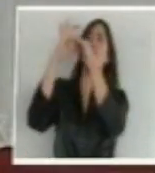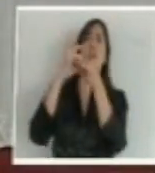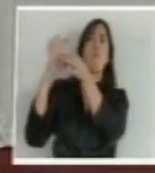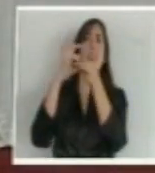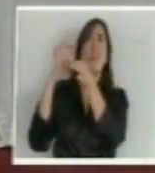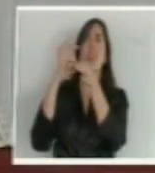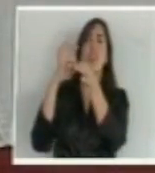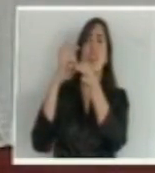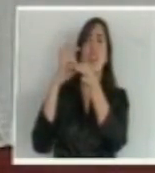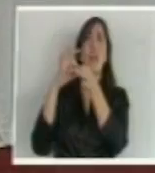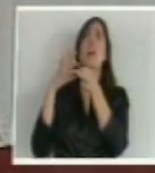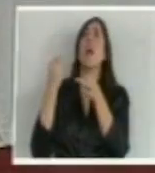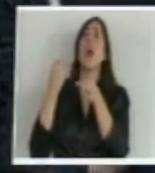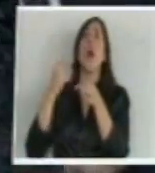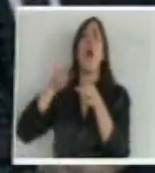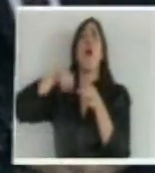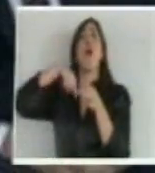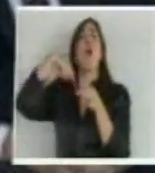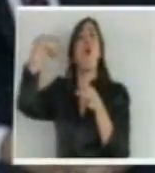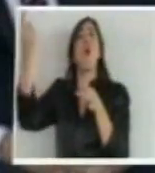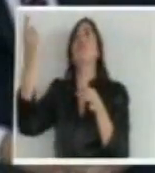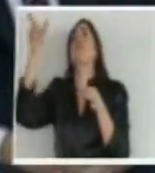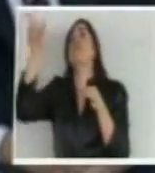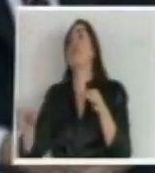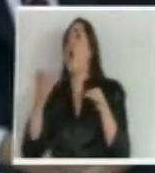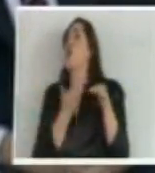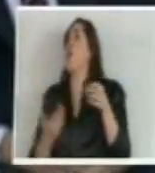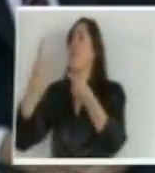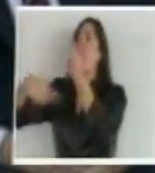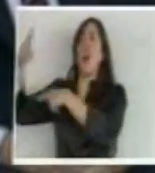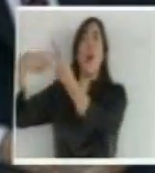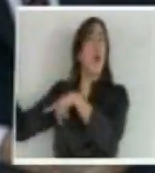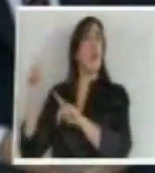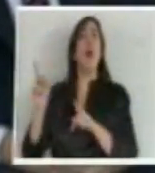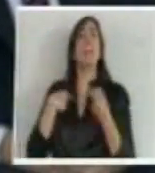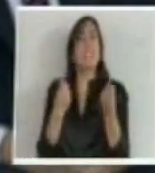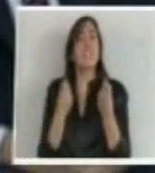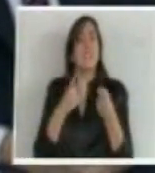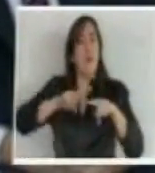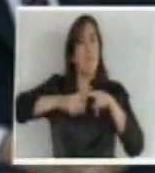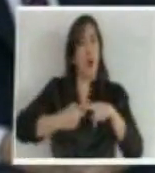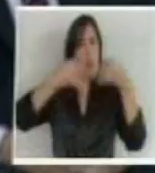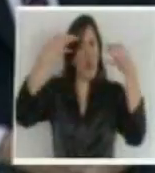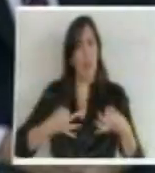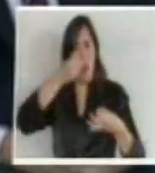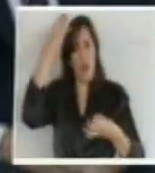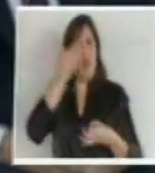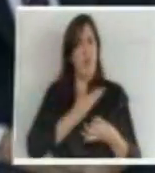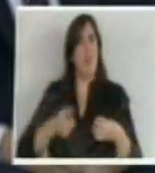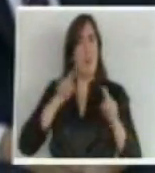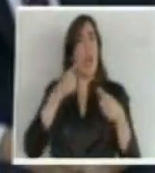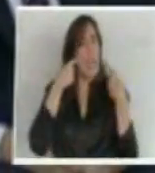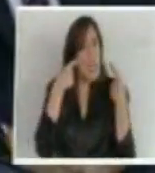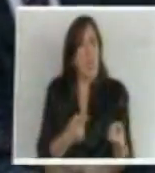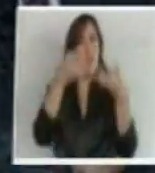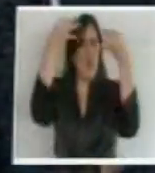solamente del humor de tal o cual gobernante. Queremos políticas de Estado que sean reconocidas